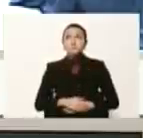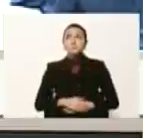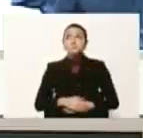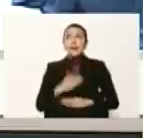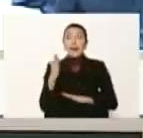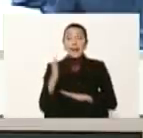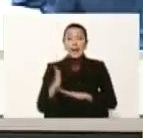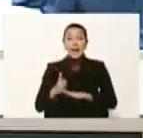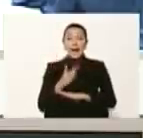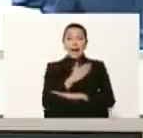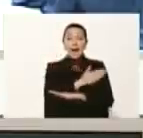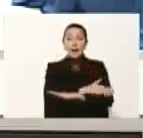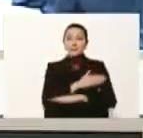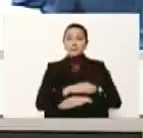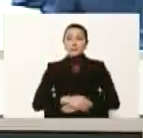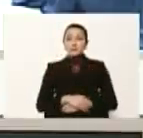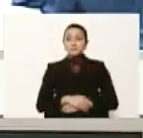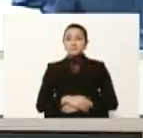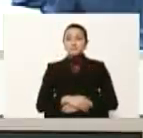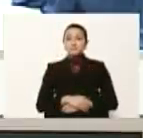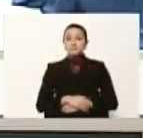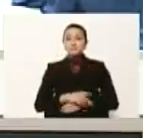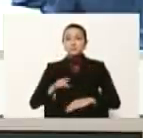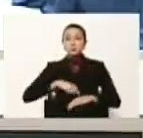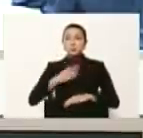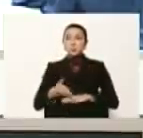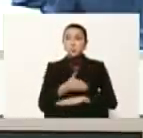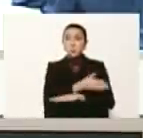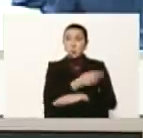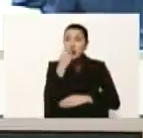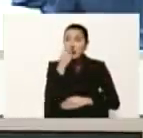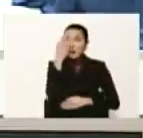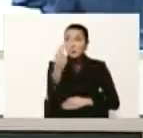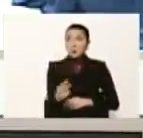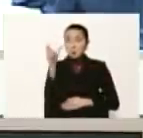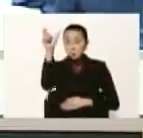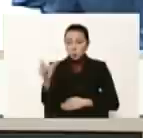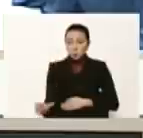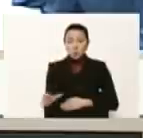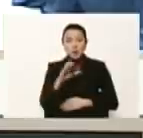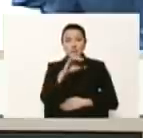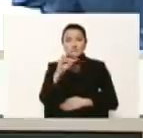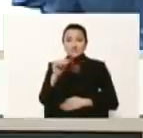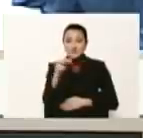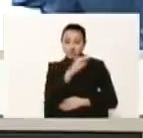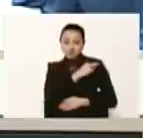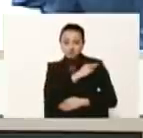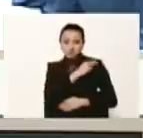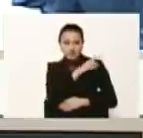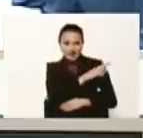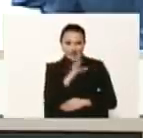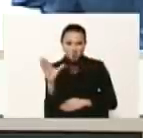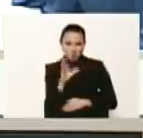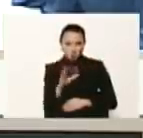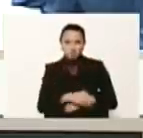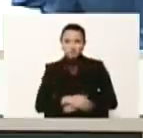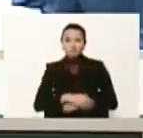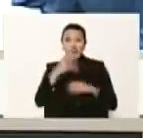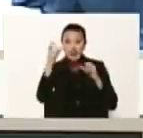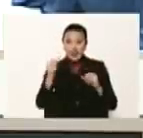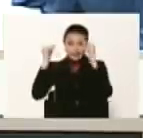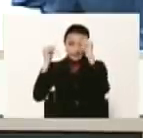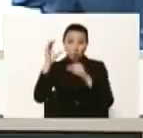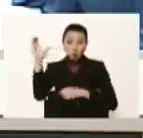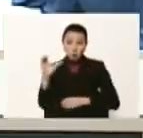Previamente, horas antes de la visita del jefe de la CIA a Colombia, el embajador de